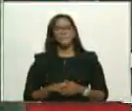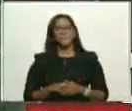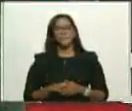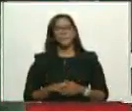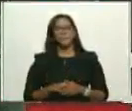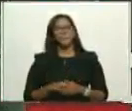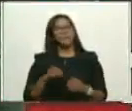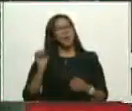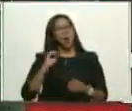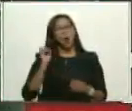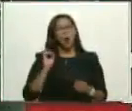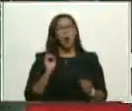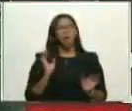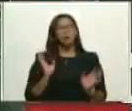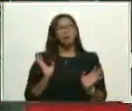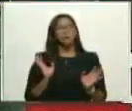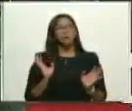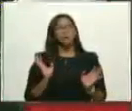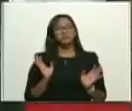se haya degenerado.